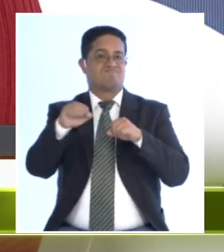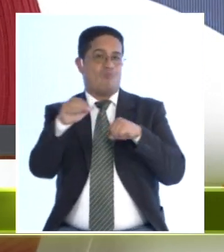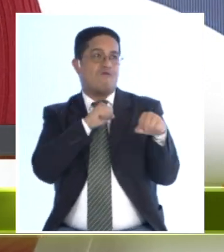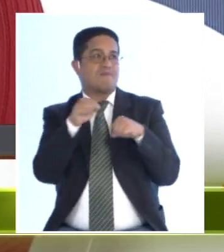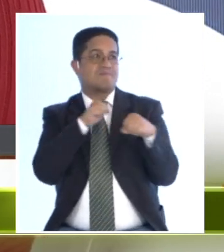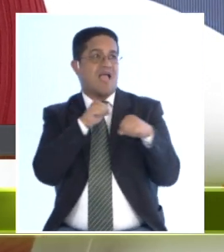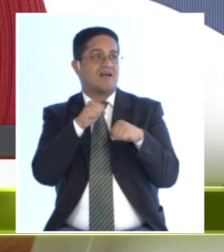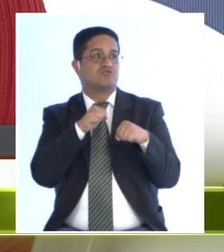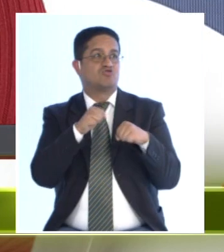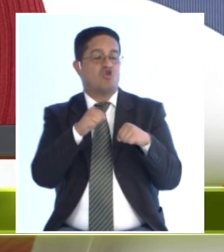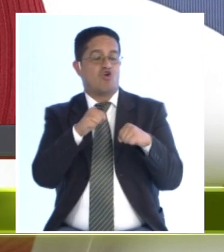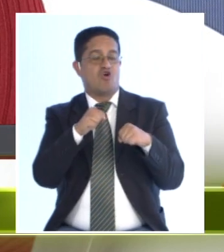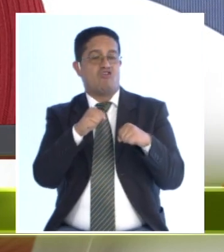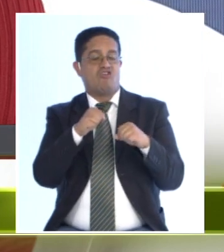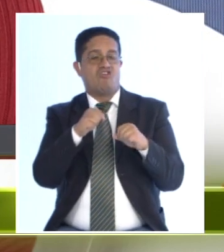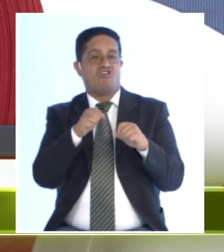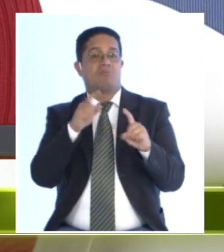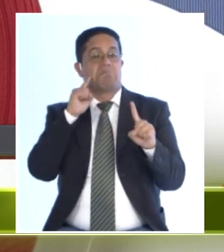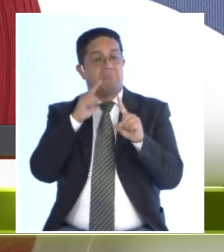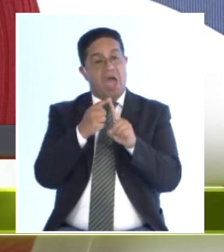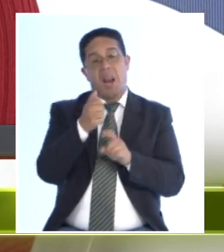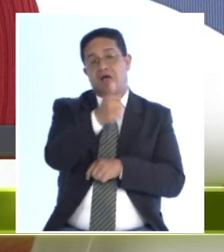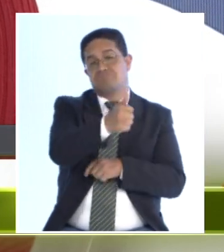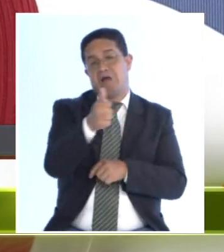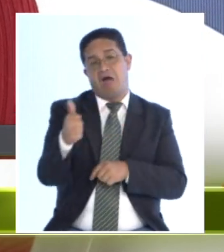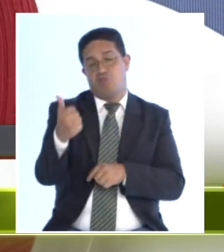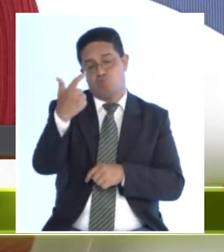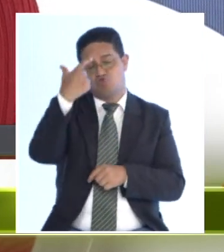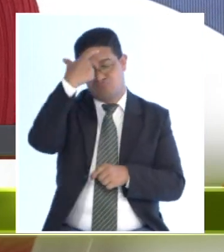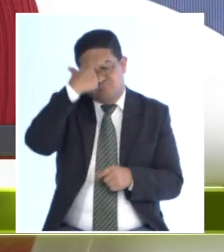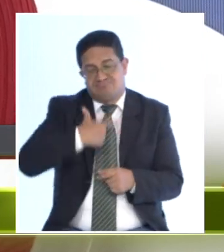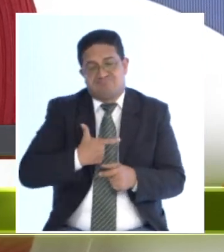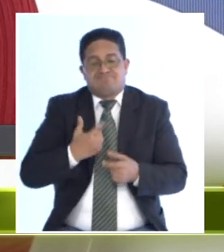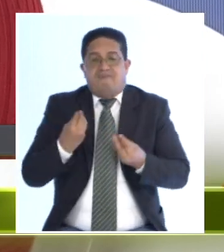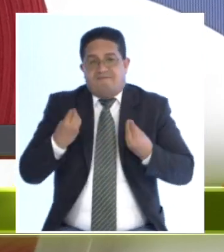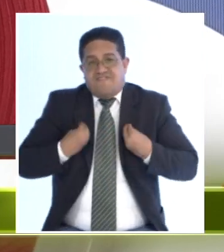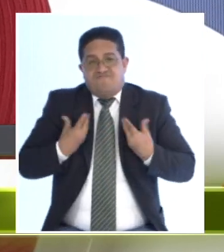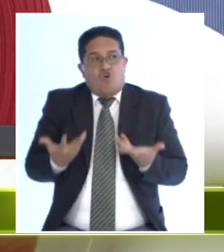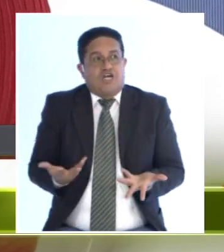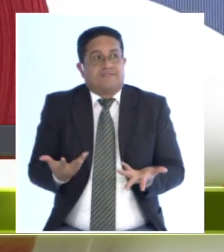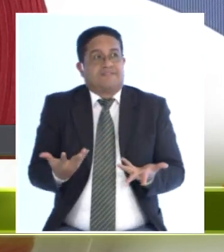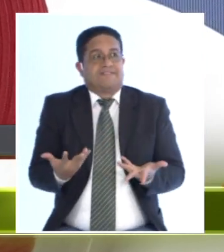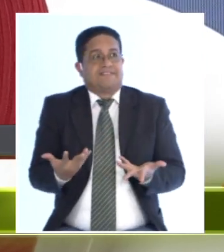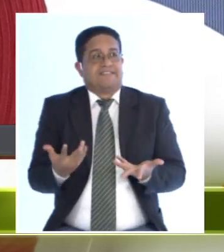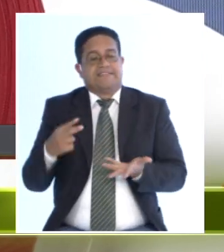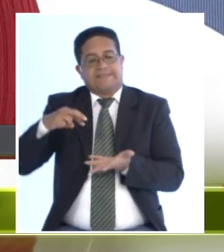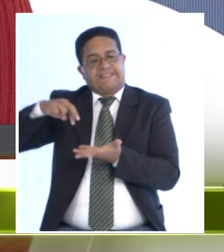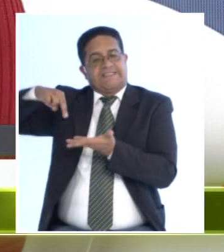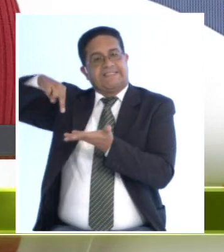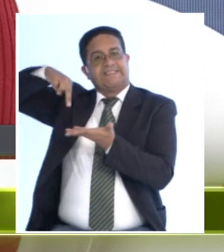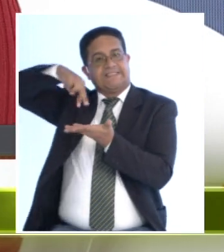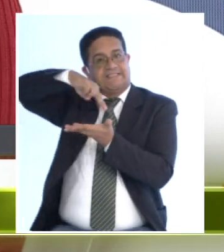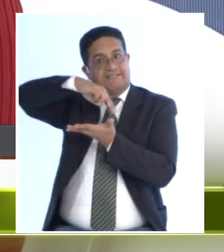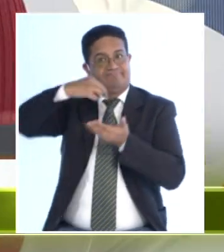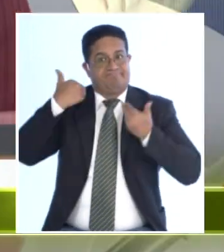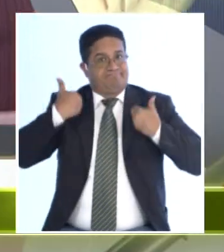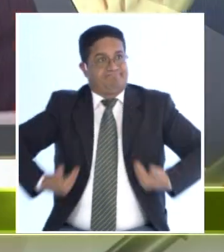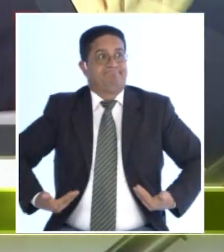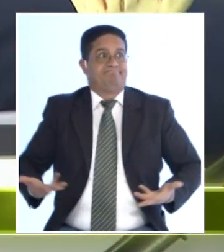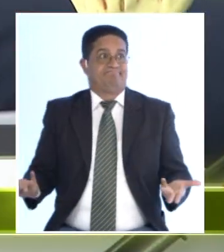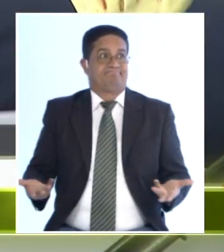esta estructura para cada uno de nosotros como seres vivos y además nuestra estructura ósea en